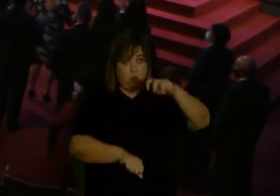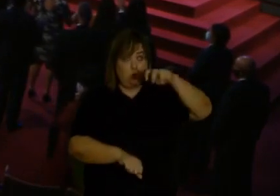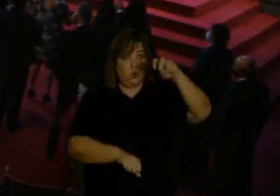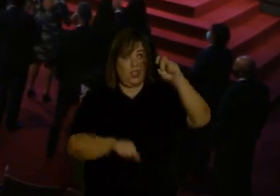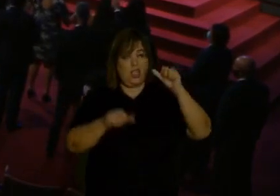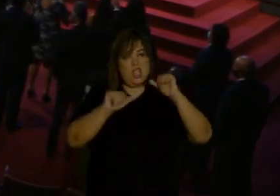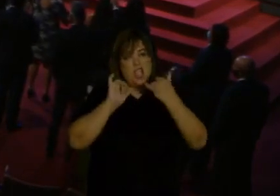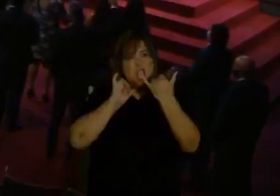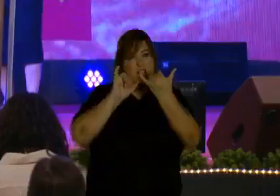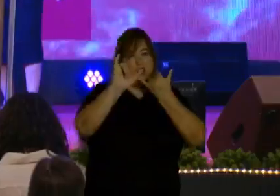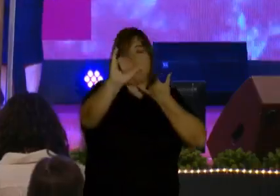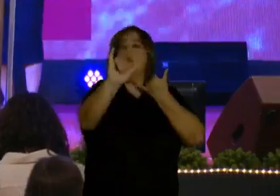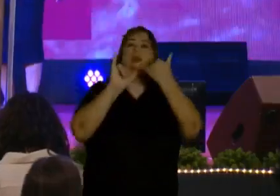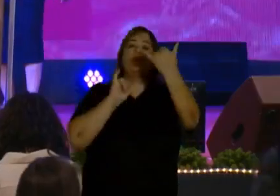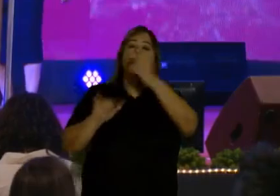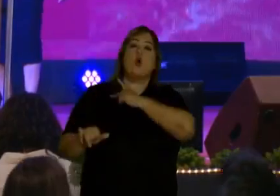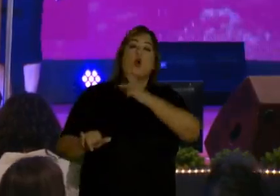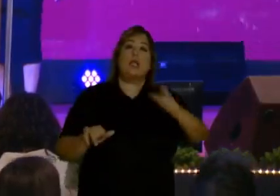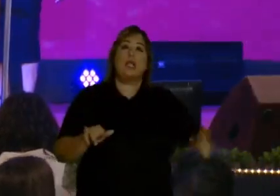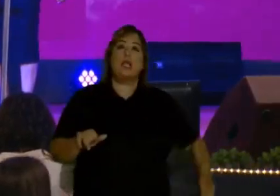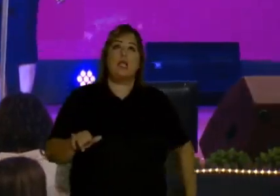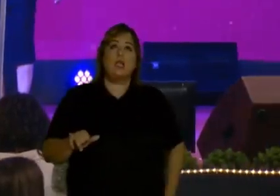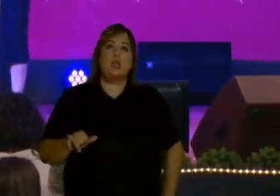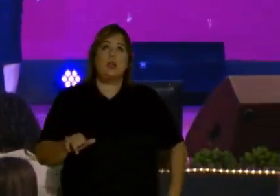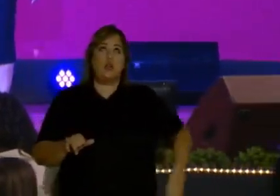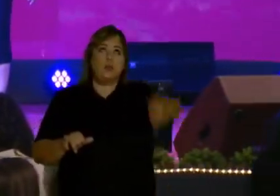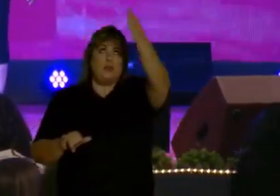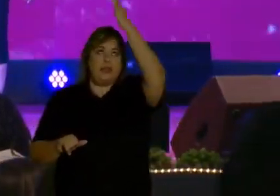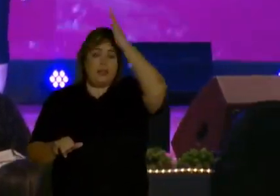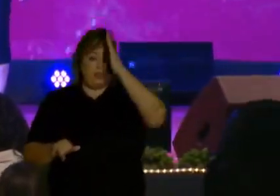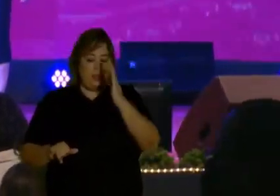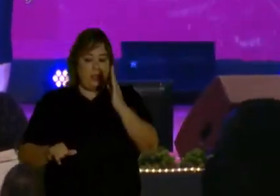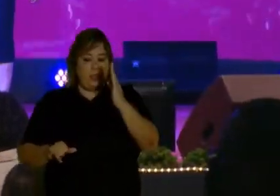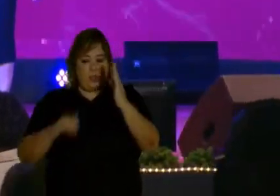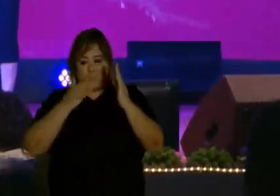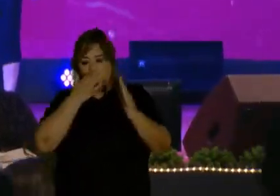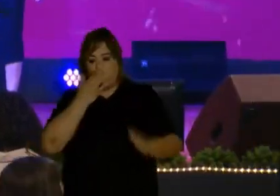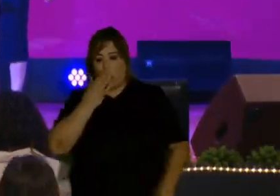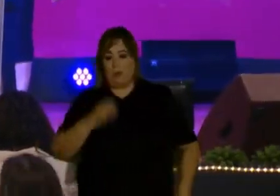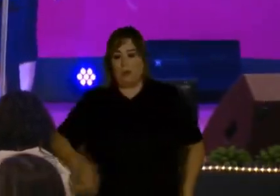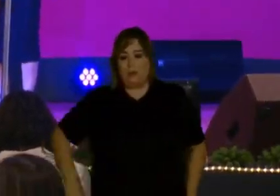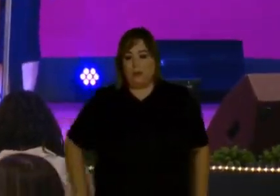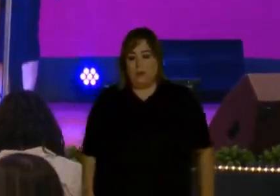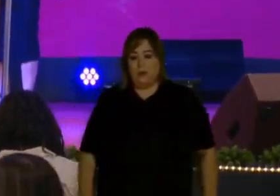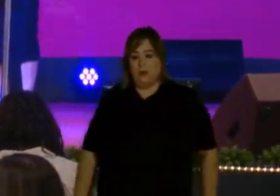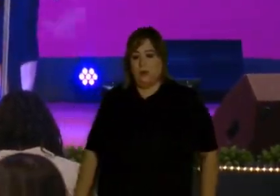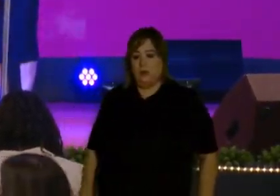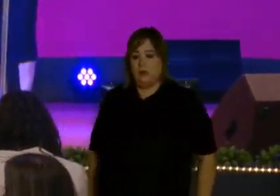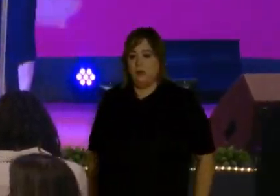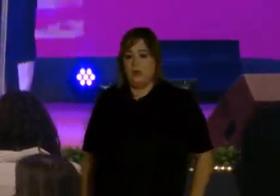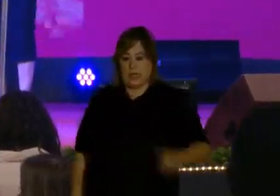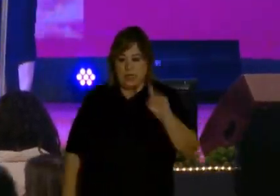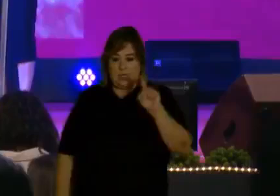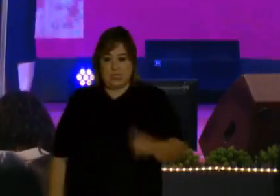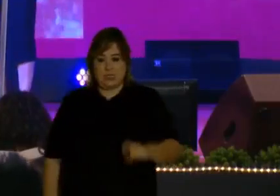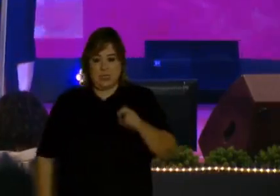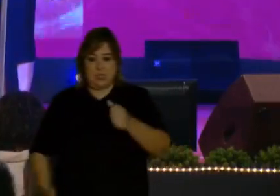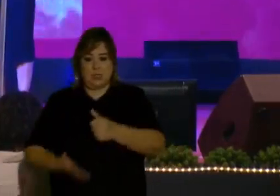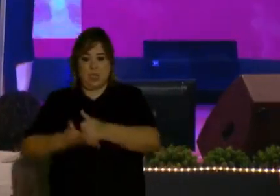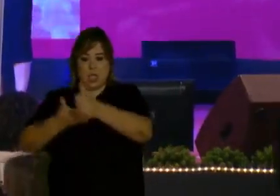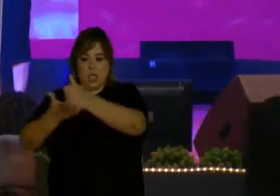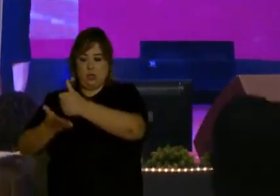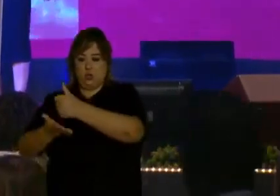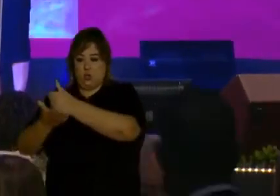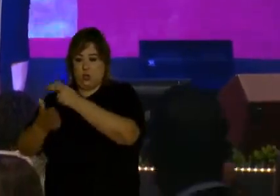Te está llamando el Señor. Te llama el Señor. Creo que, pastor Ramón, vas a necesitar ayuda, ¿verdad? Ahí están las